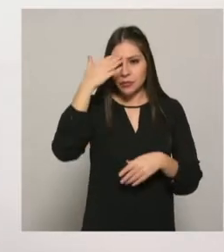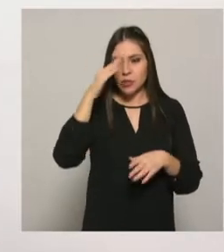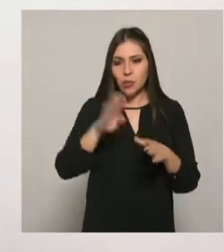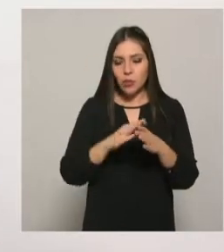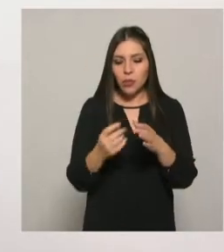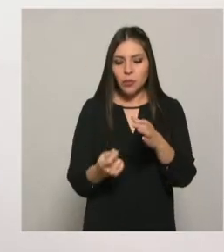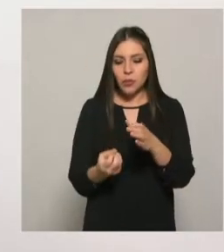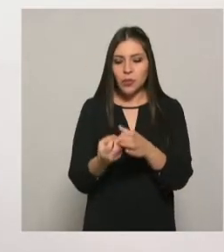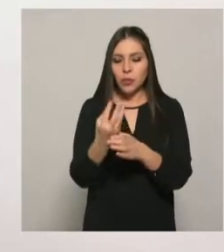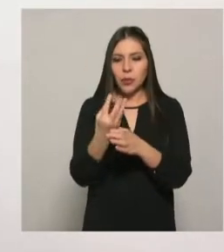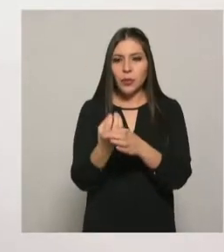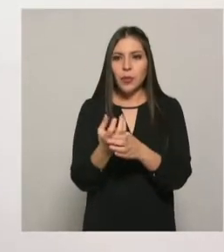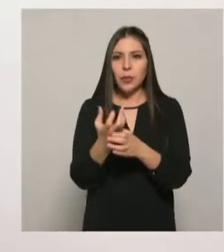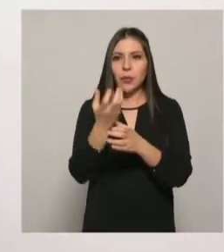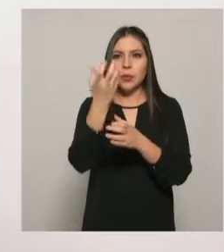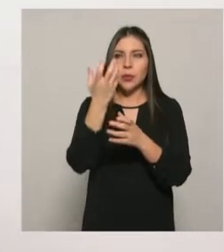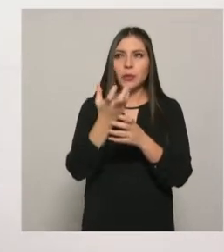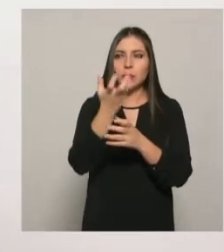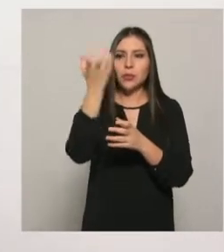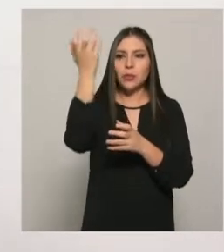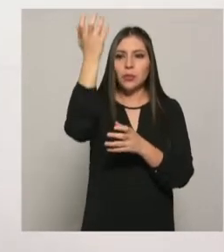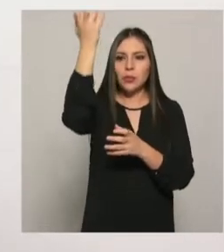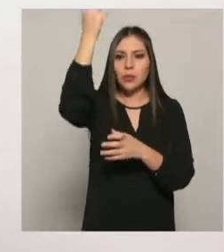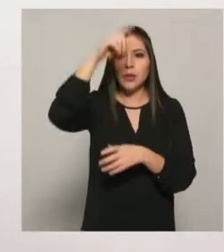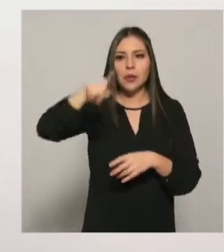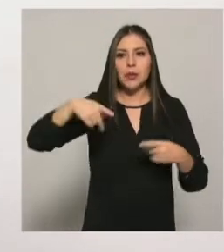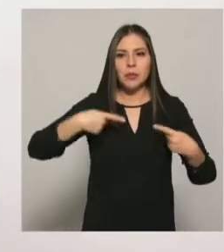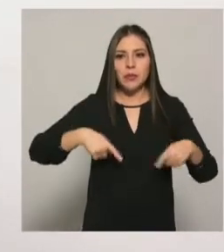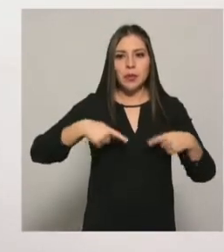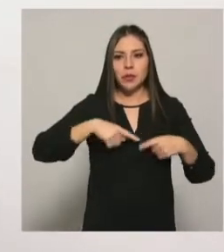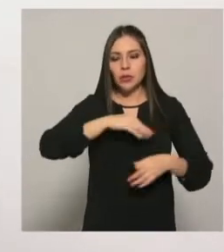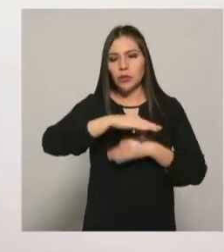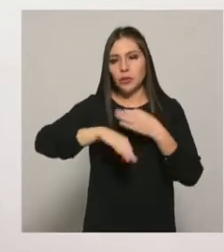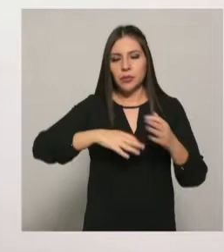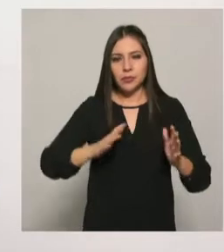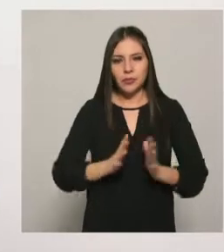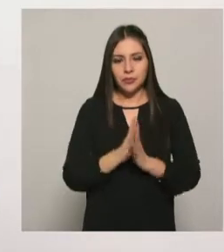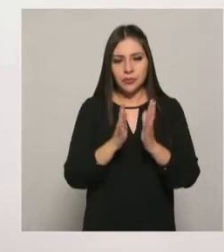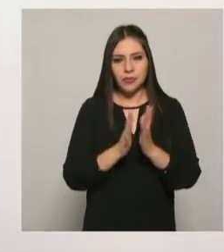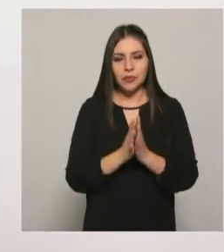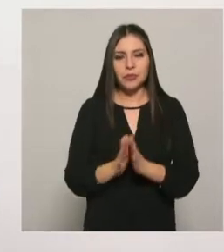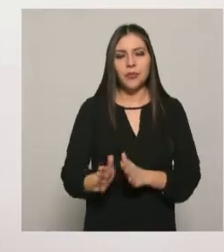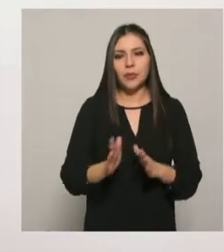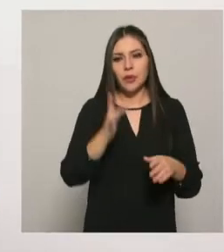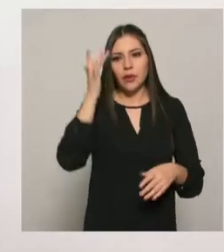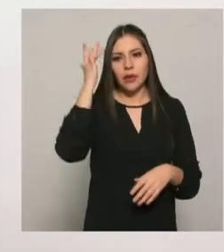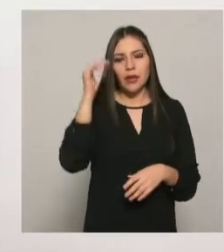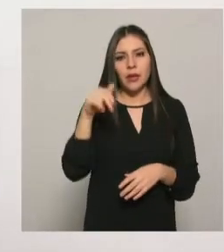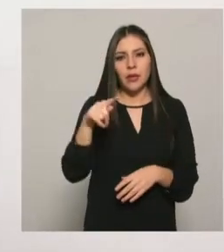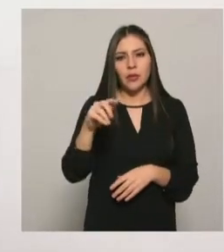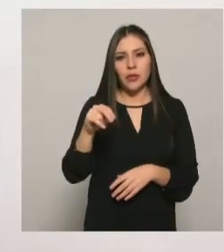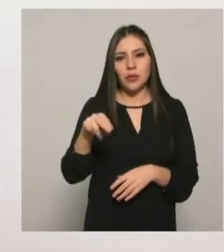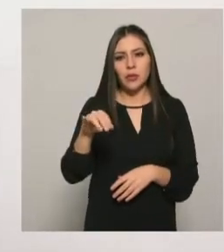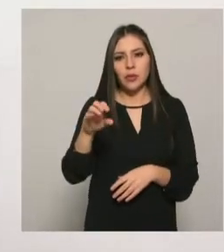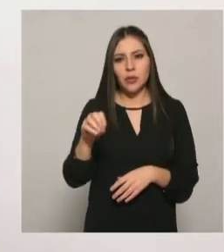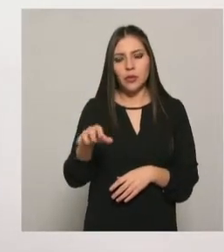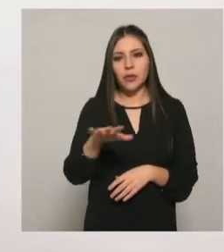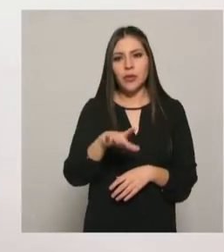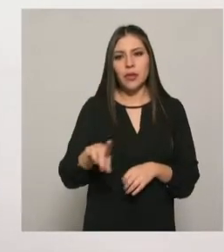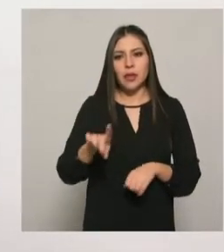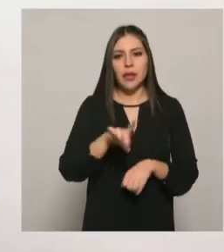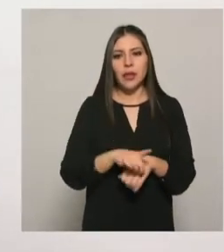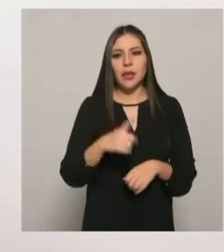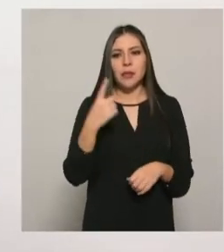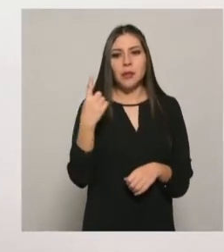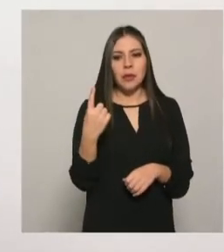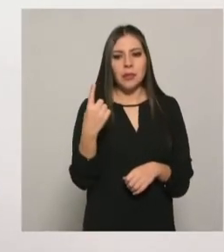elevar. Ahí participa la población. En el caso de San Antonio Tecomic, el día